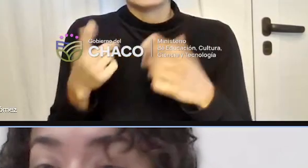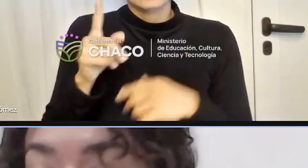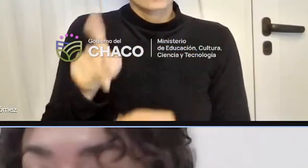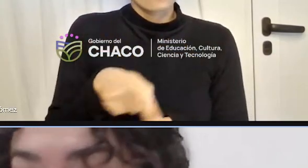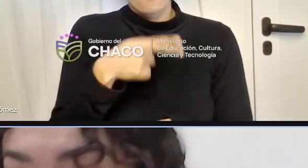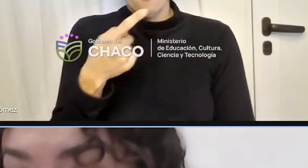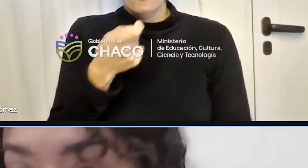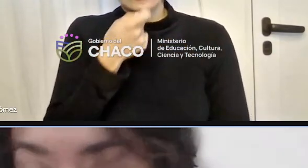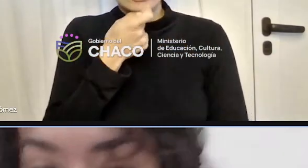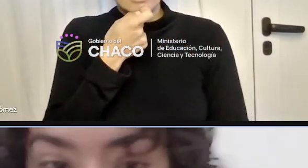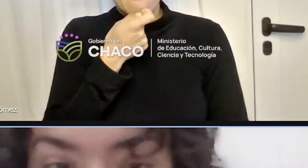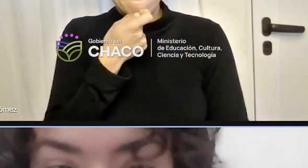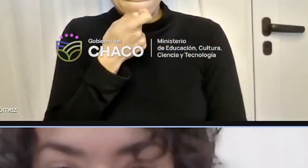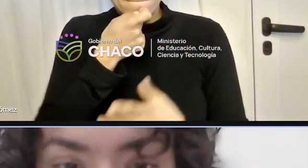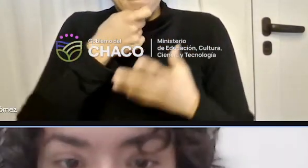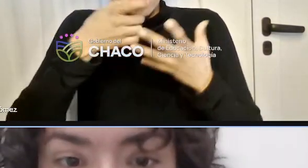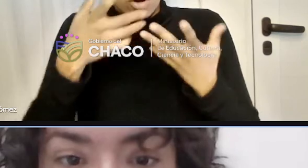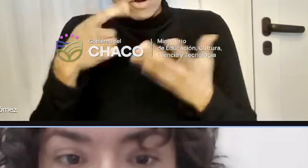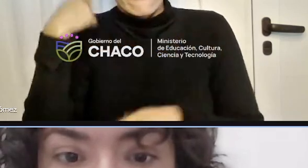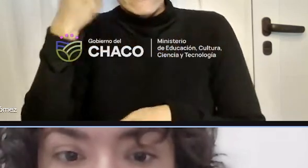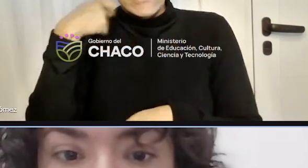un videíto,